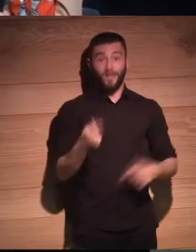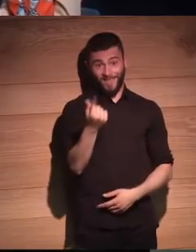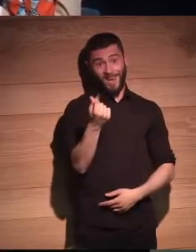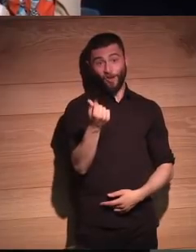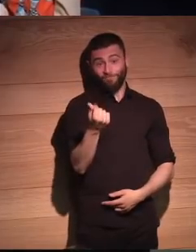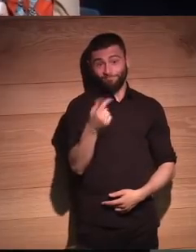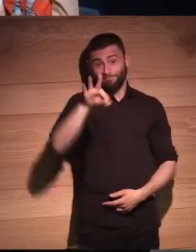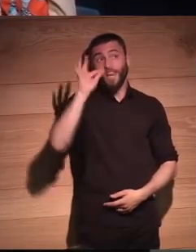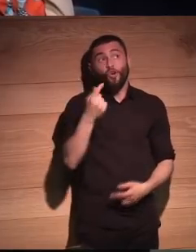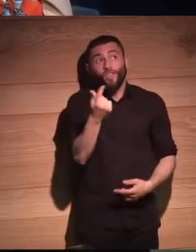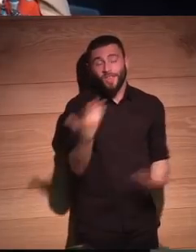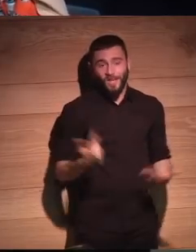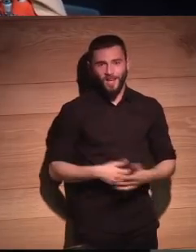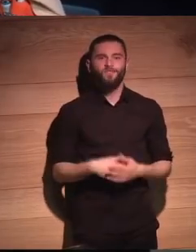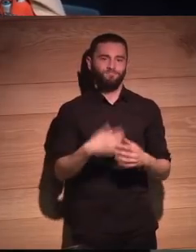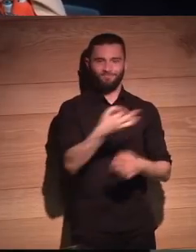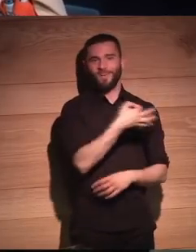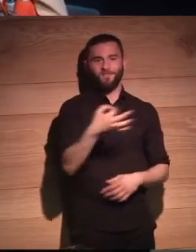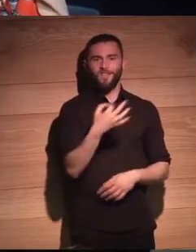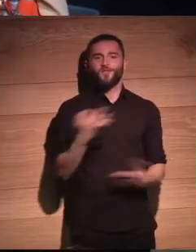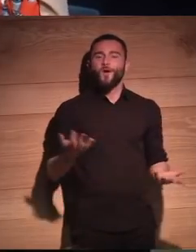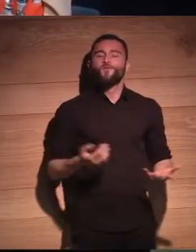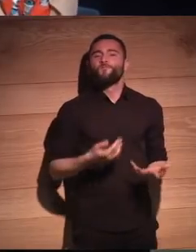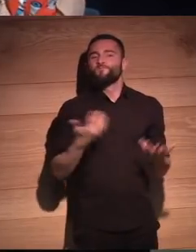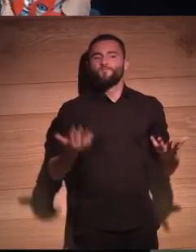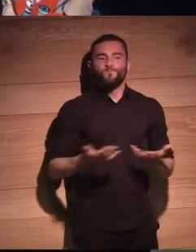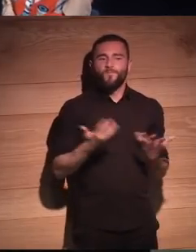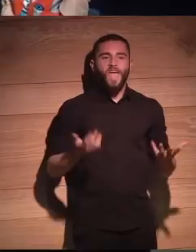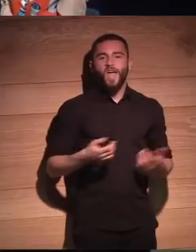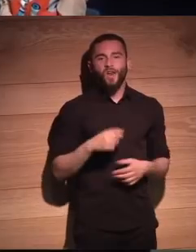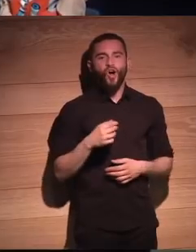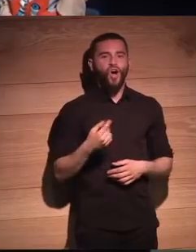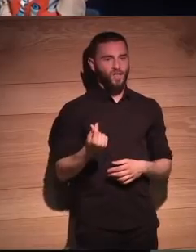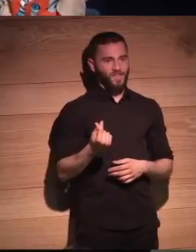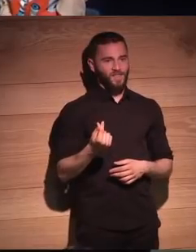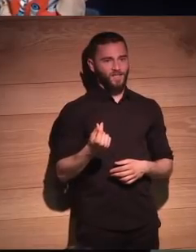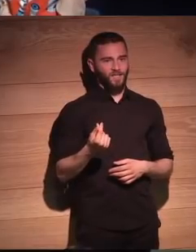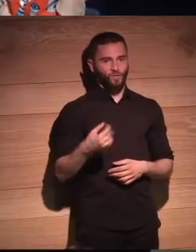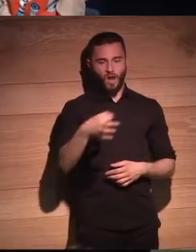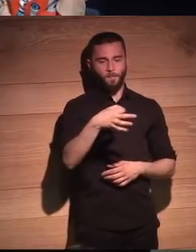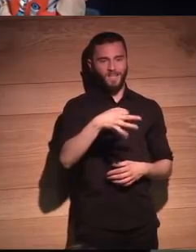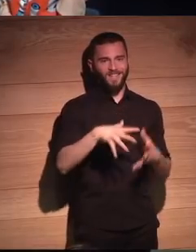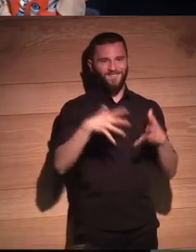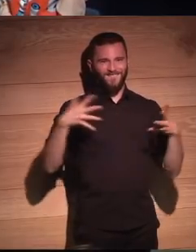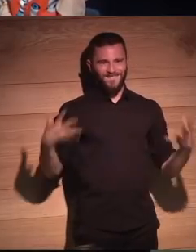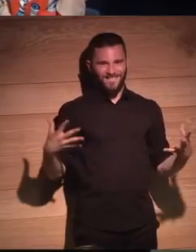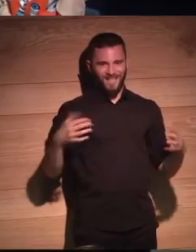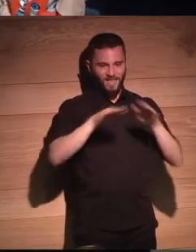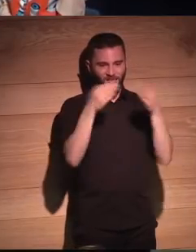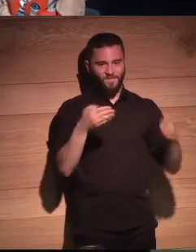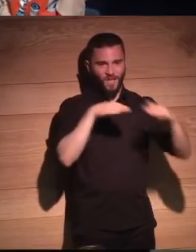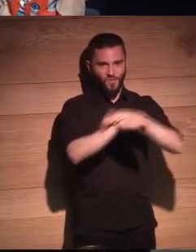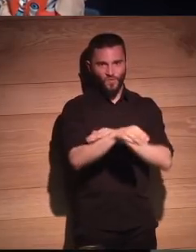Fantástico, pero el dinero, hay una Fíjate Batman moneda, la quizás. cantidad de ¿no? YouTubes Entonces- que podías hacer Bueno, tú con el dinero de- hay una peseta gigante en la Batcueva, un